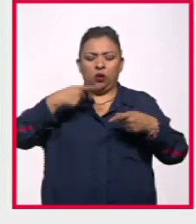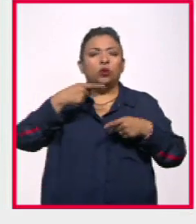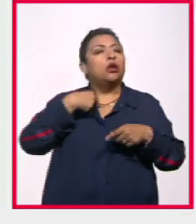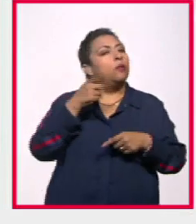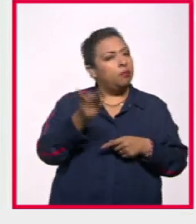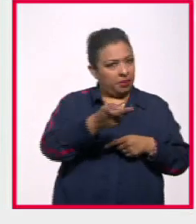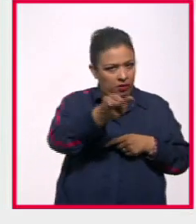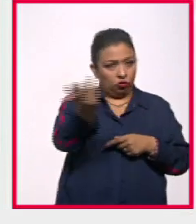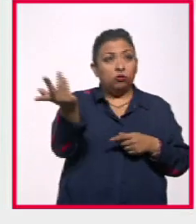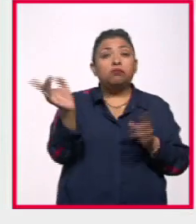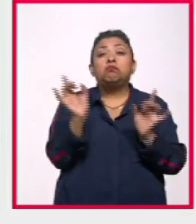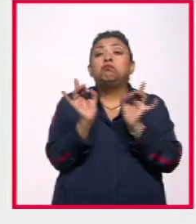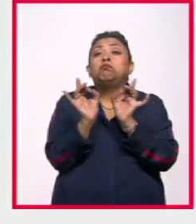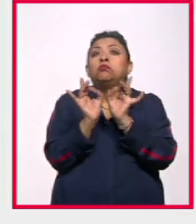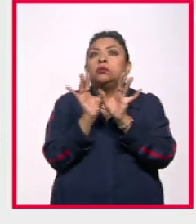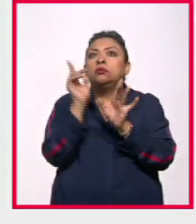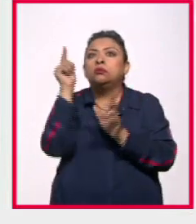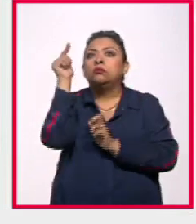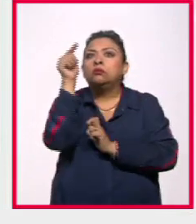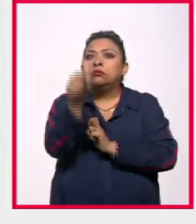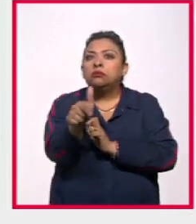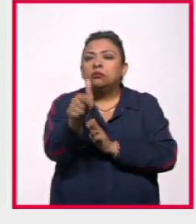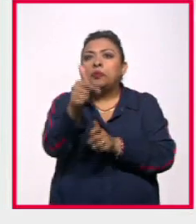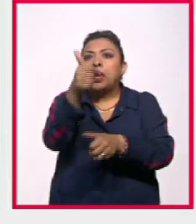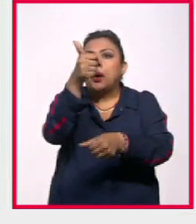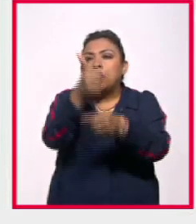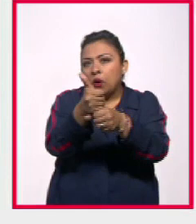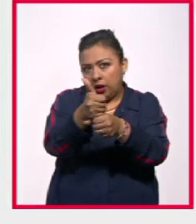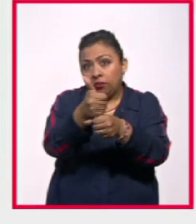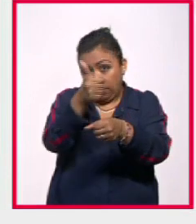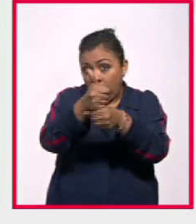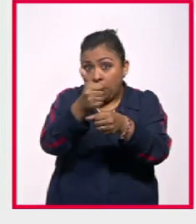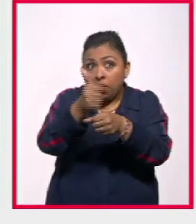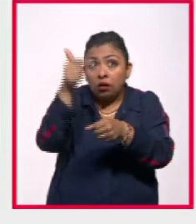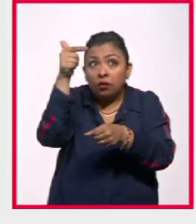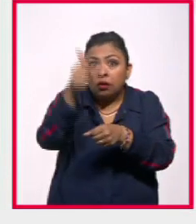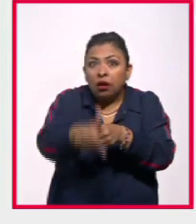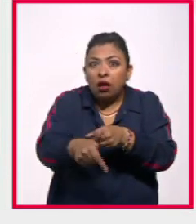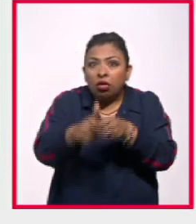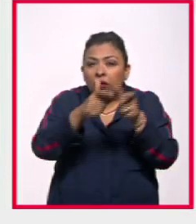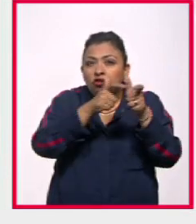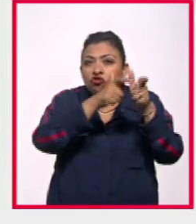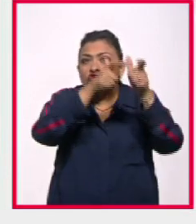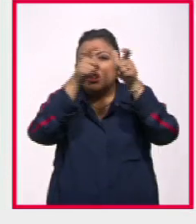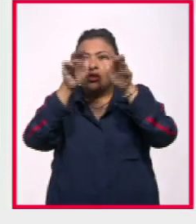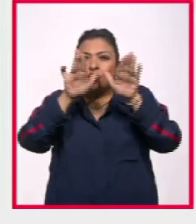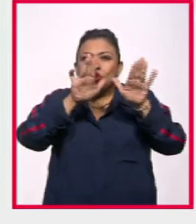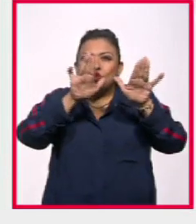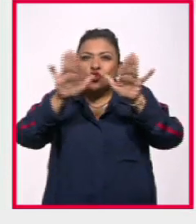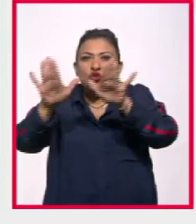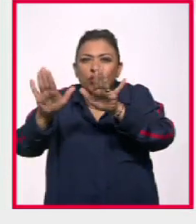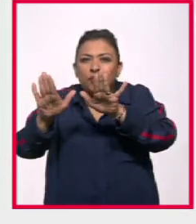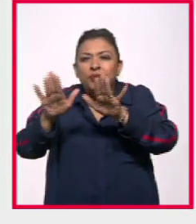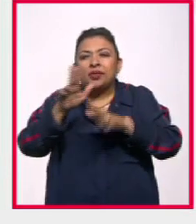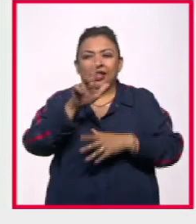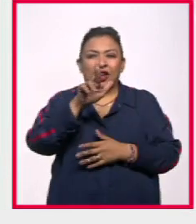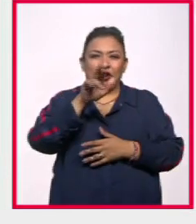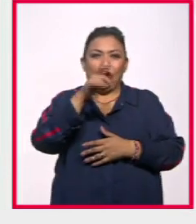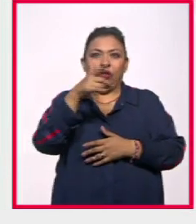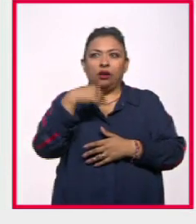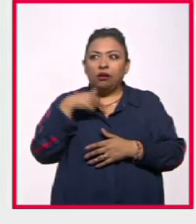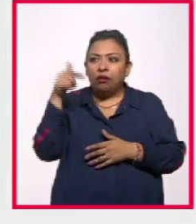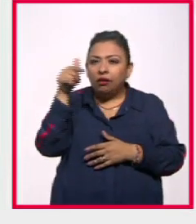pregunto, ¿qué pasaría si descubren que su abuelo, es un alienígena? Los Rodríguez les pasó